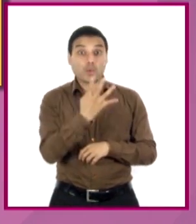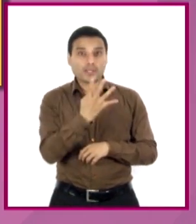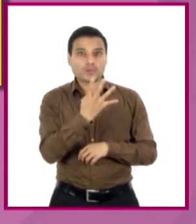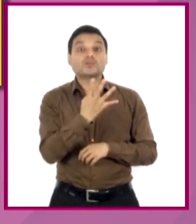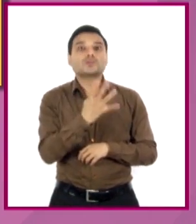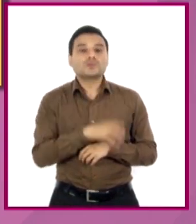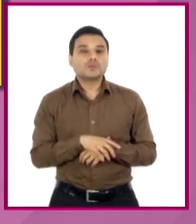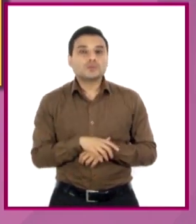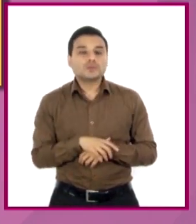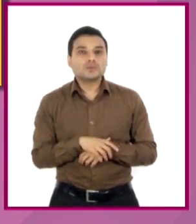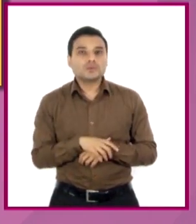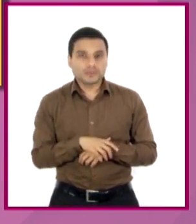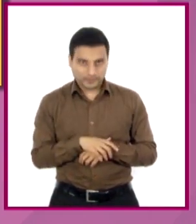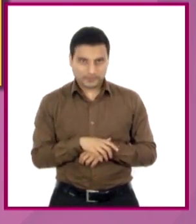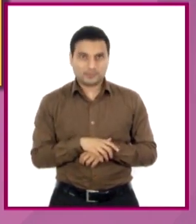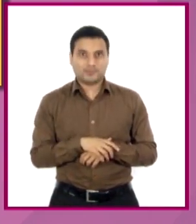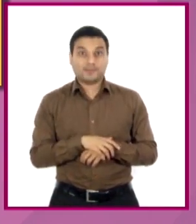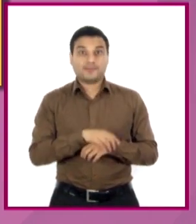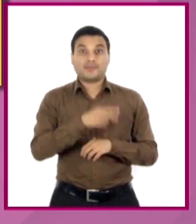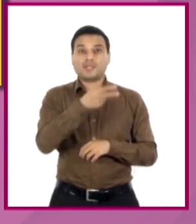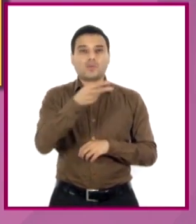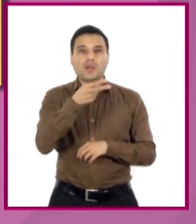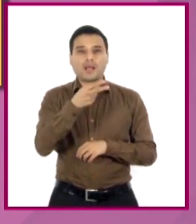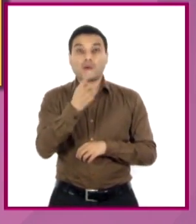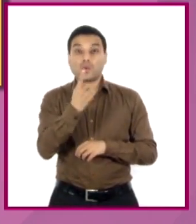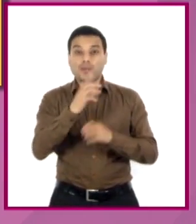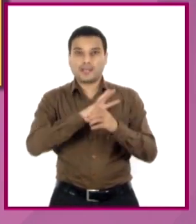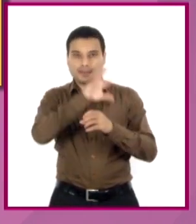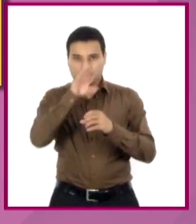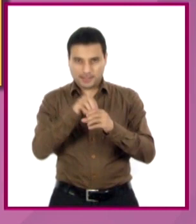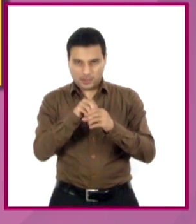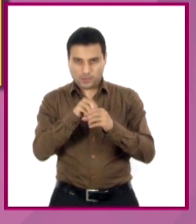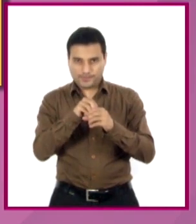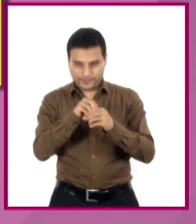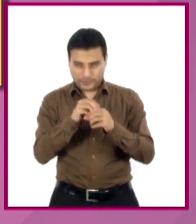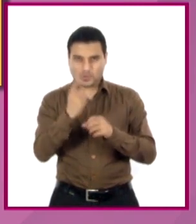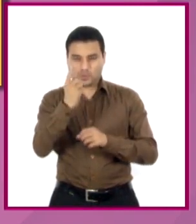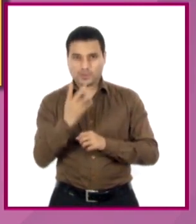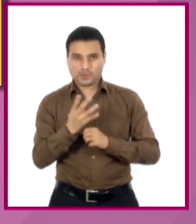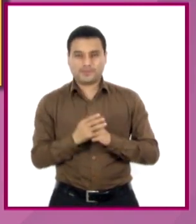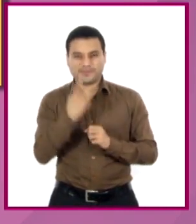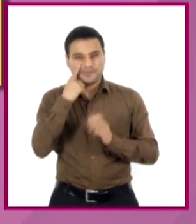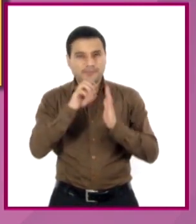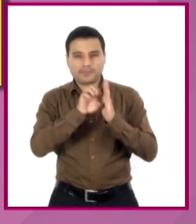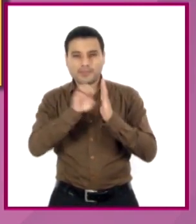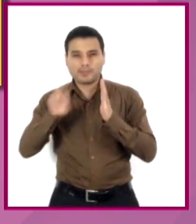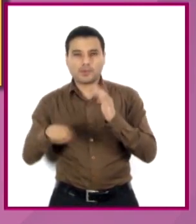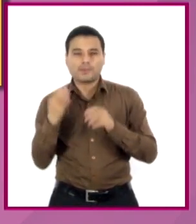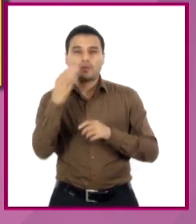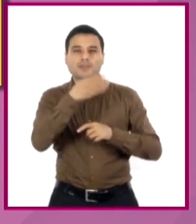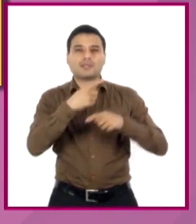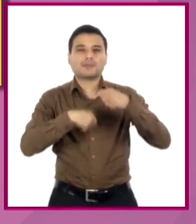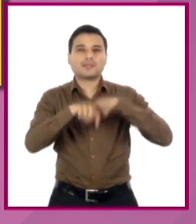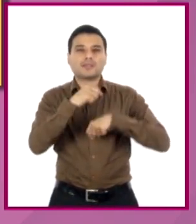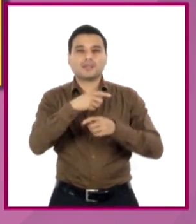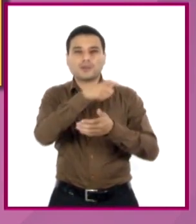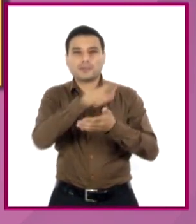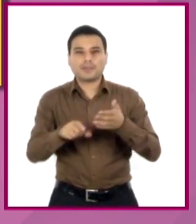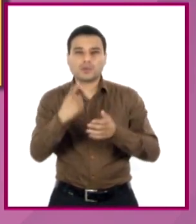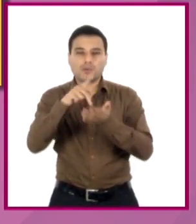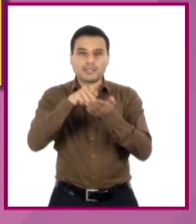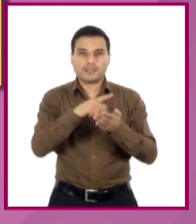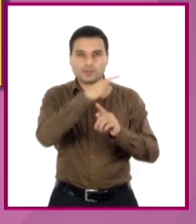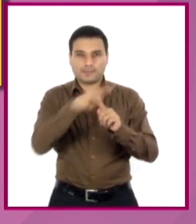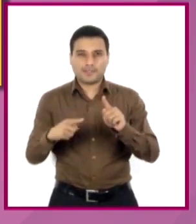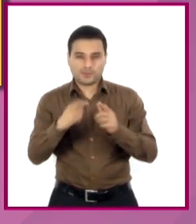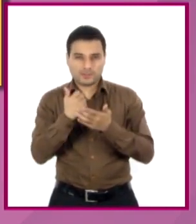fracción equivalente a un entero y un cuarto. Un ejemplo común es cuando vas a la tienda a comprar 1,5 kilogramos